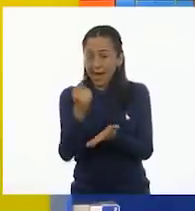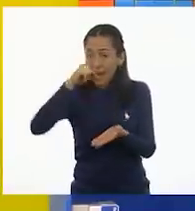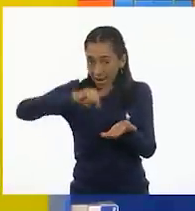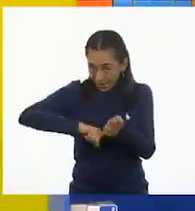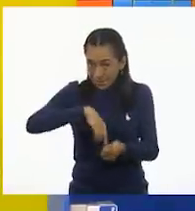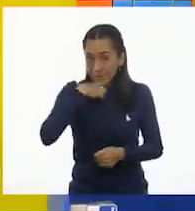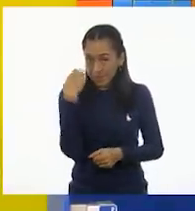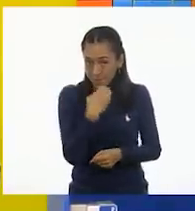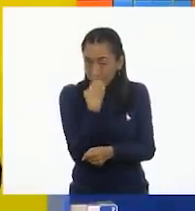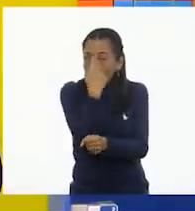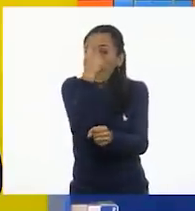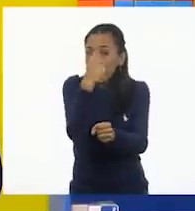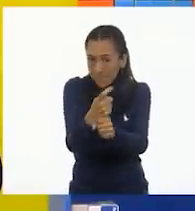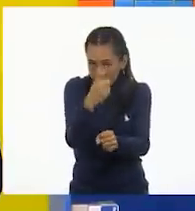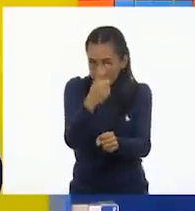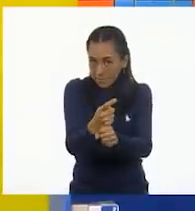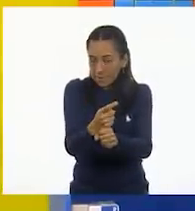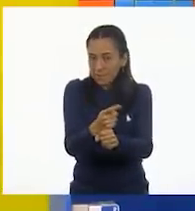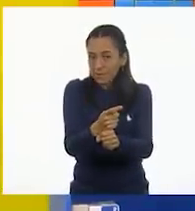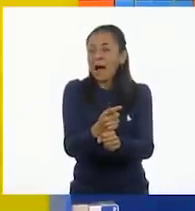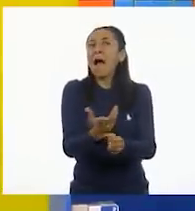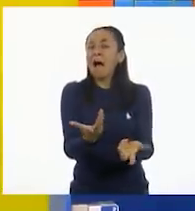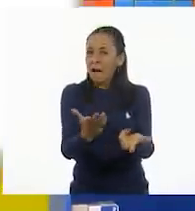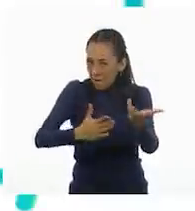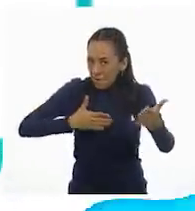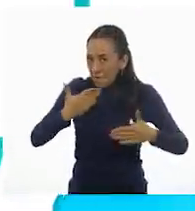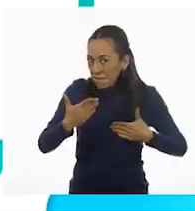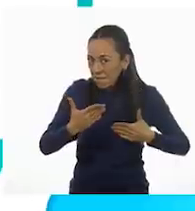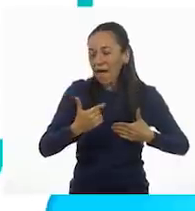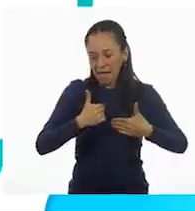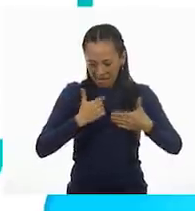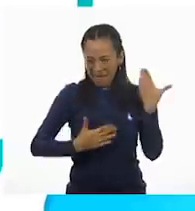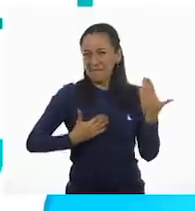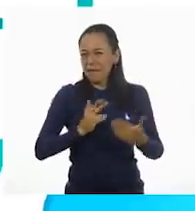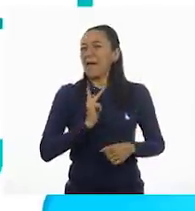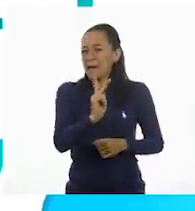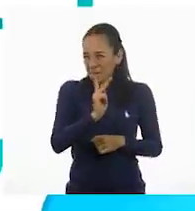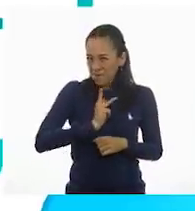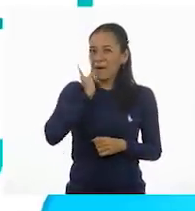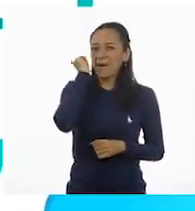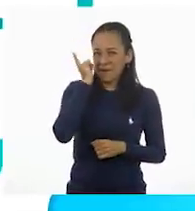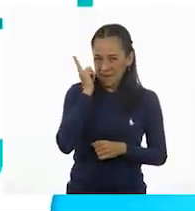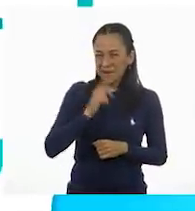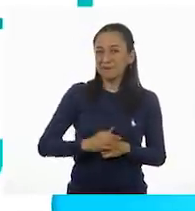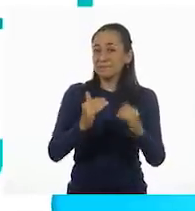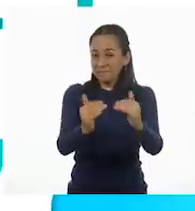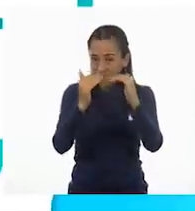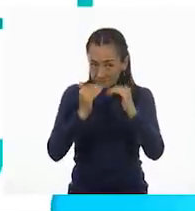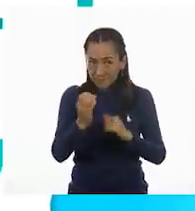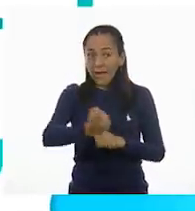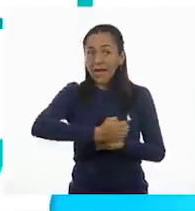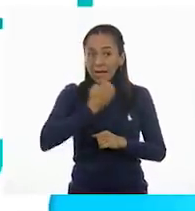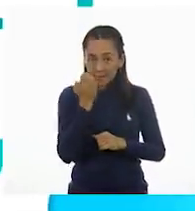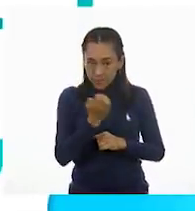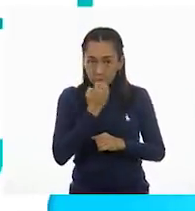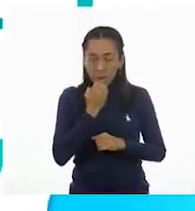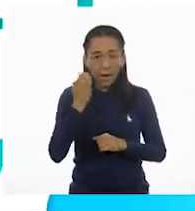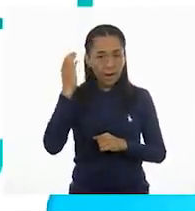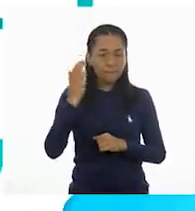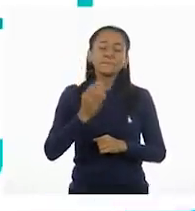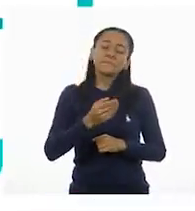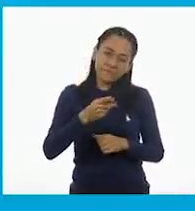primaria. Espero que lo hayan disfrutado tanto como nosotros. Continuamos con Lengua Materna Español.